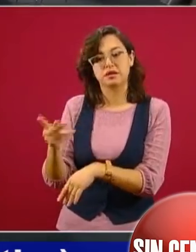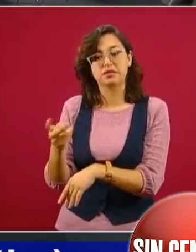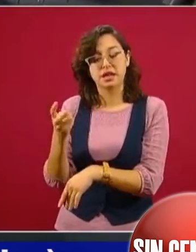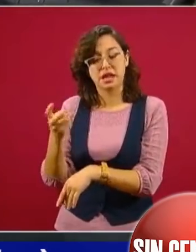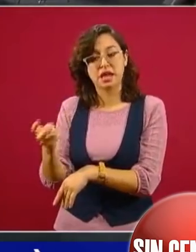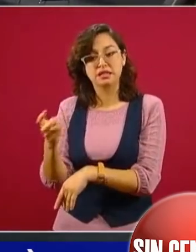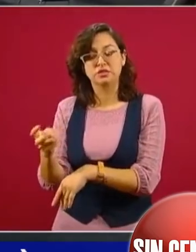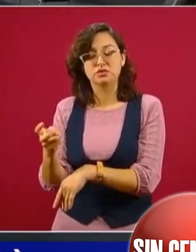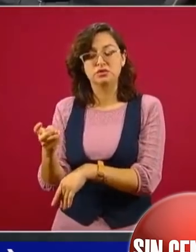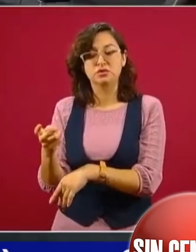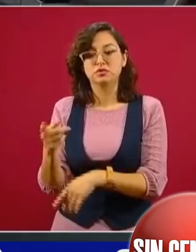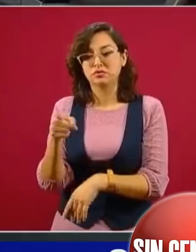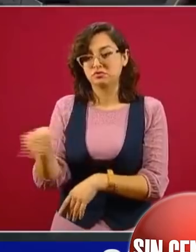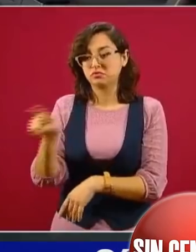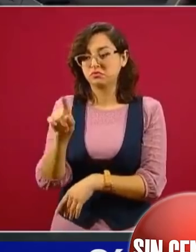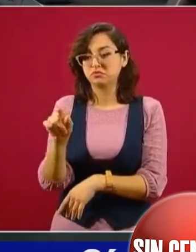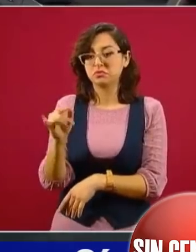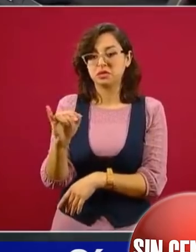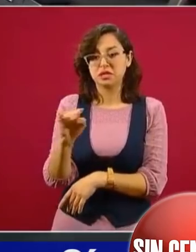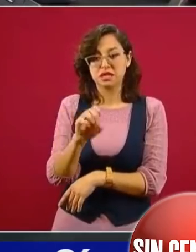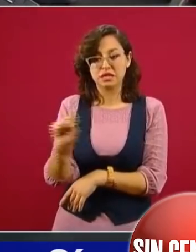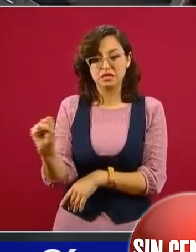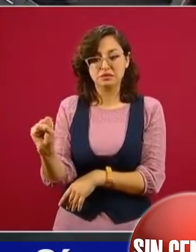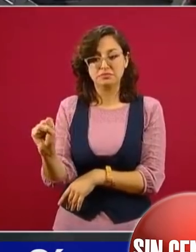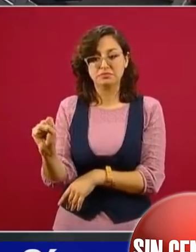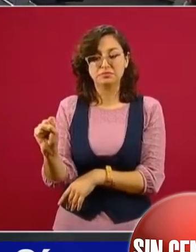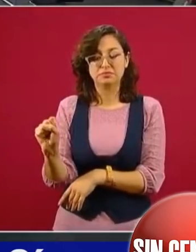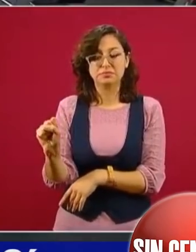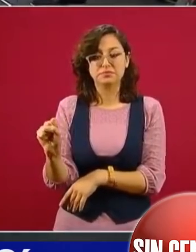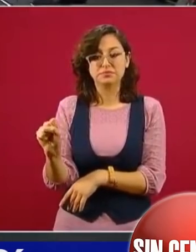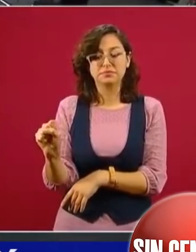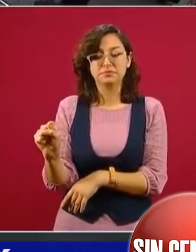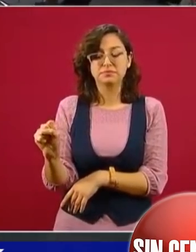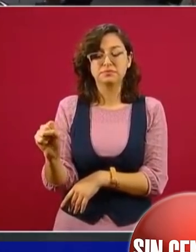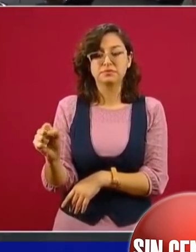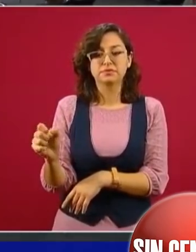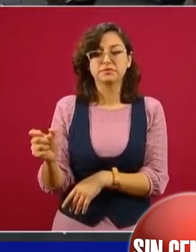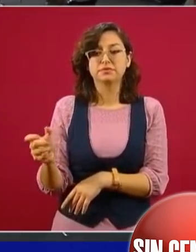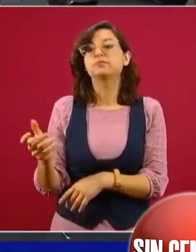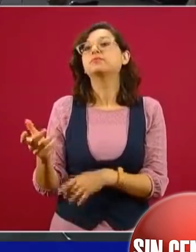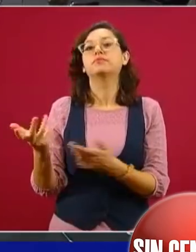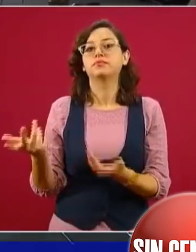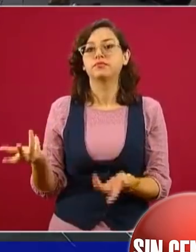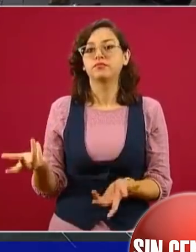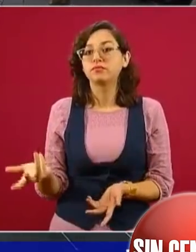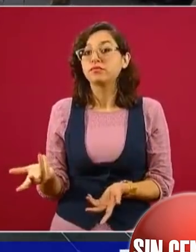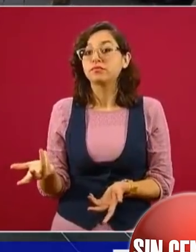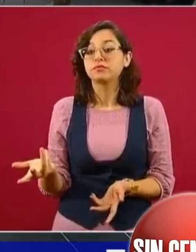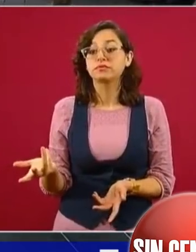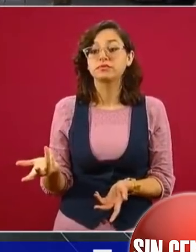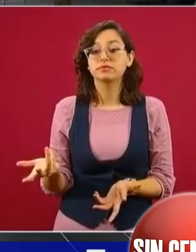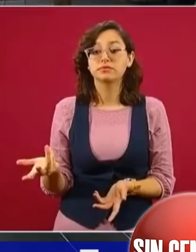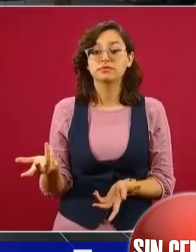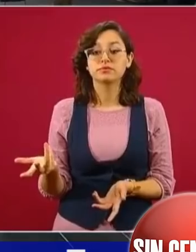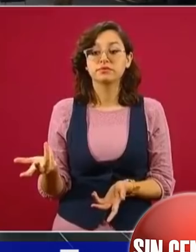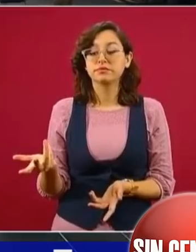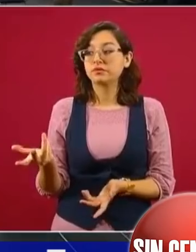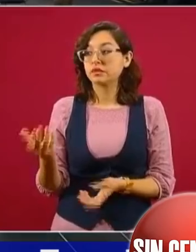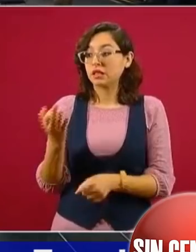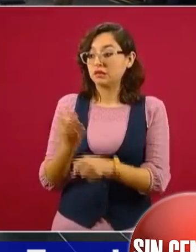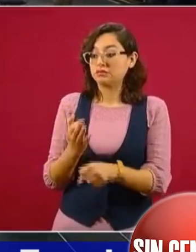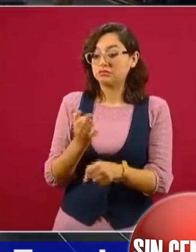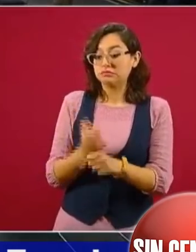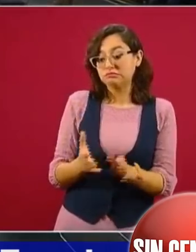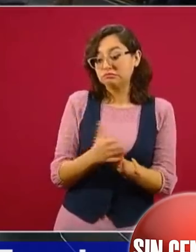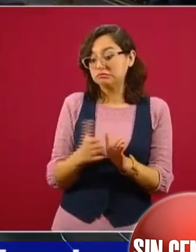del Seguro Social, cómo a pesar de que se cae la economía